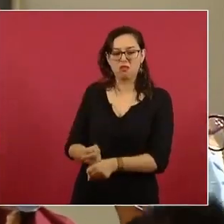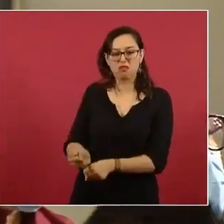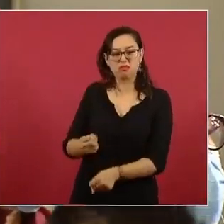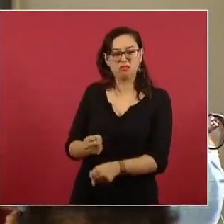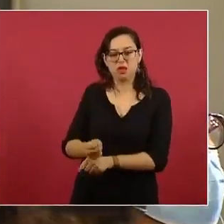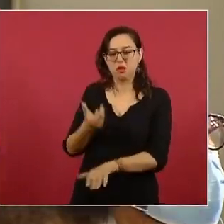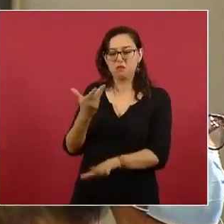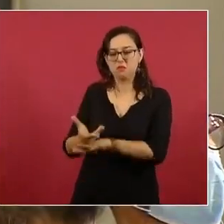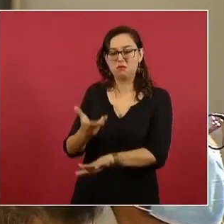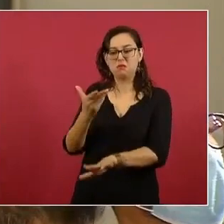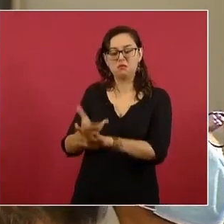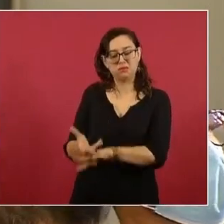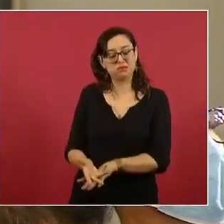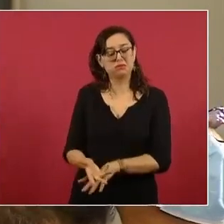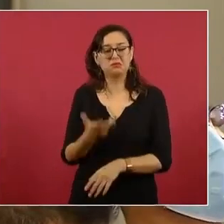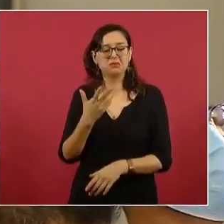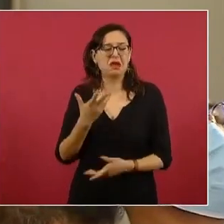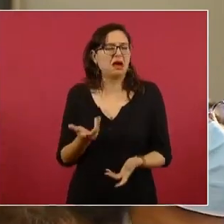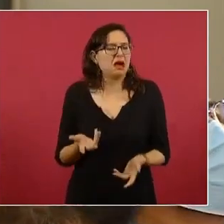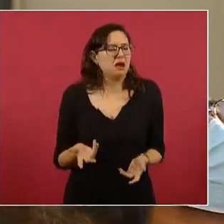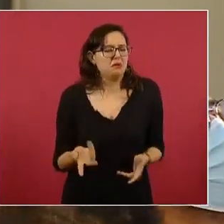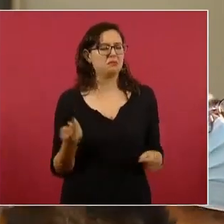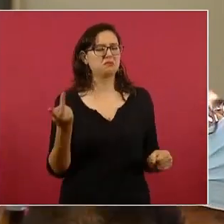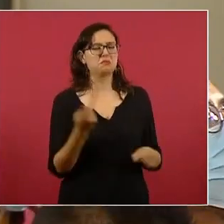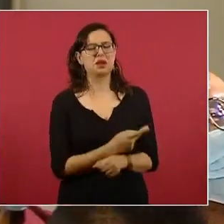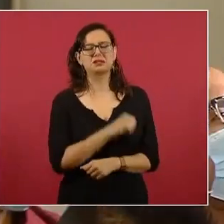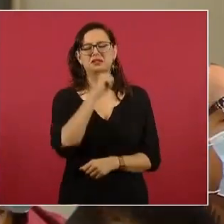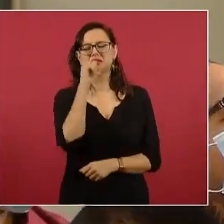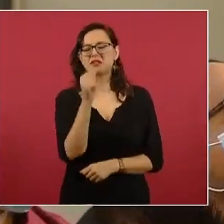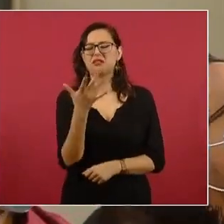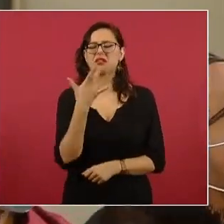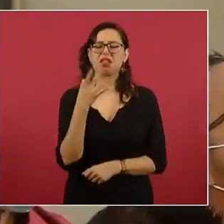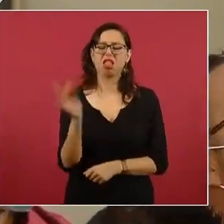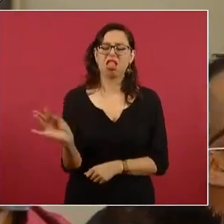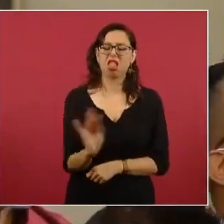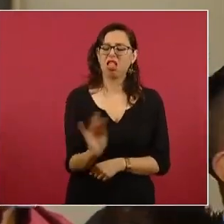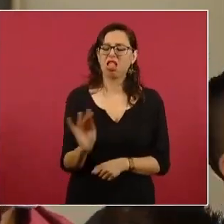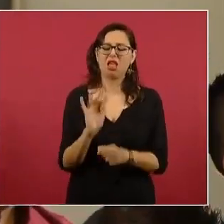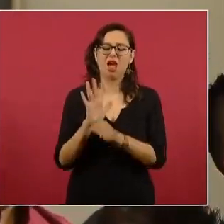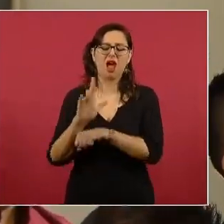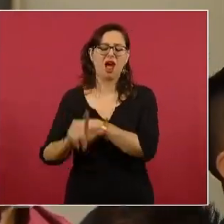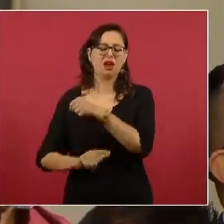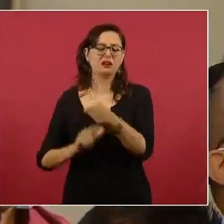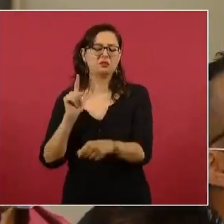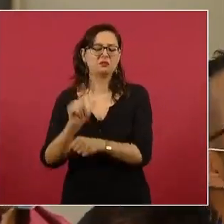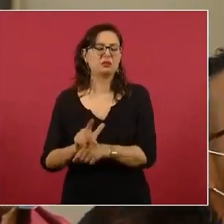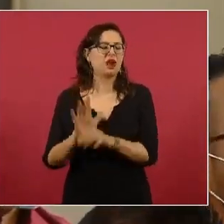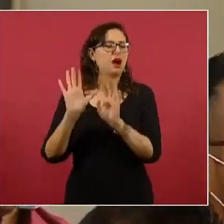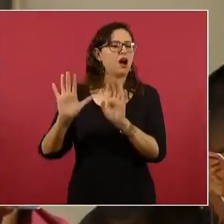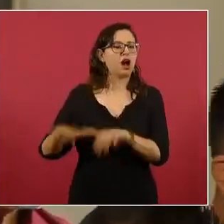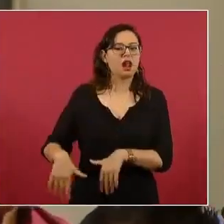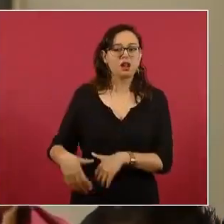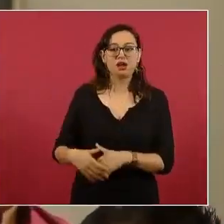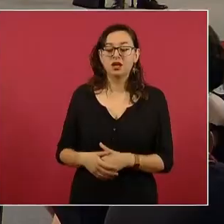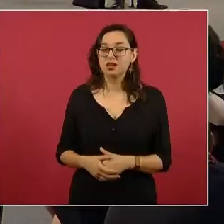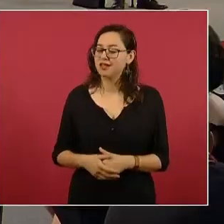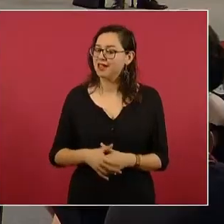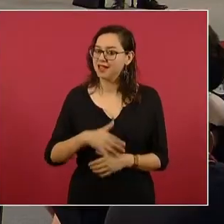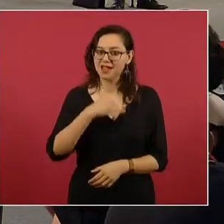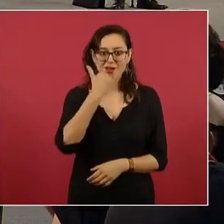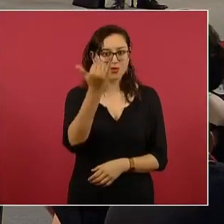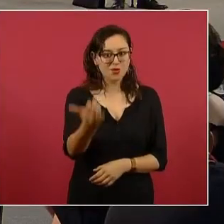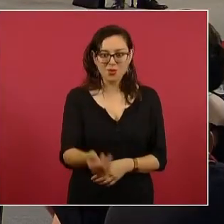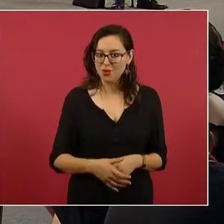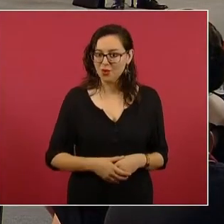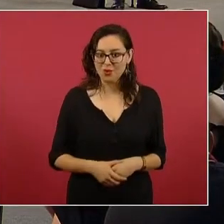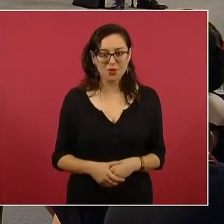sigue siendo un tema minimizado en relación con los asuntos de seguridad y paz social, cuando